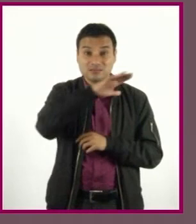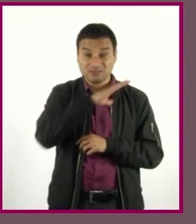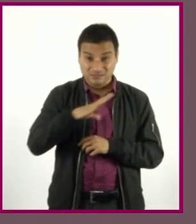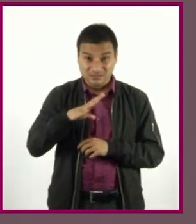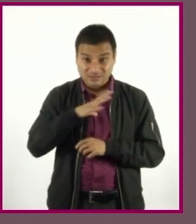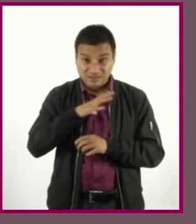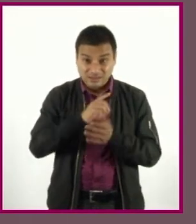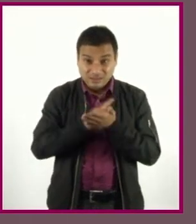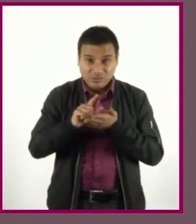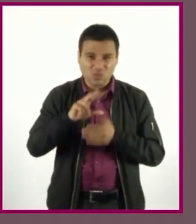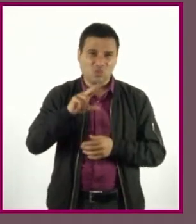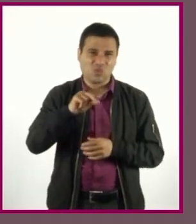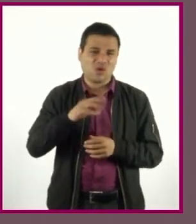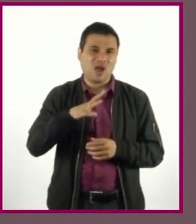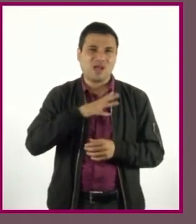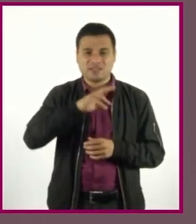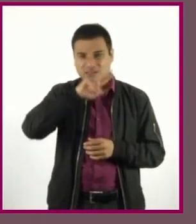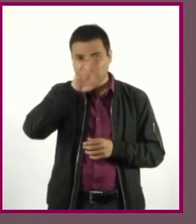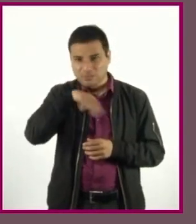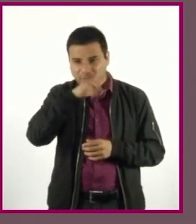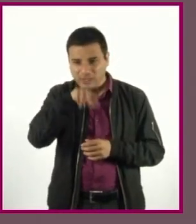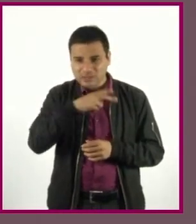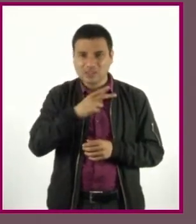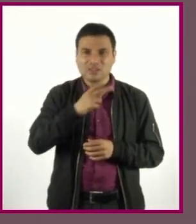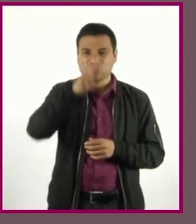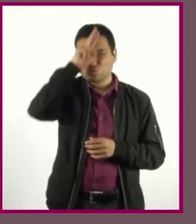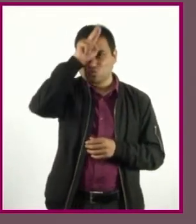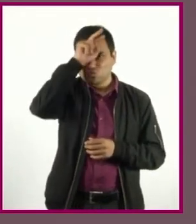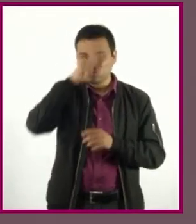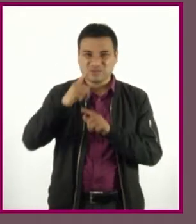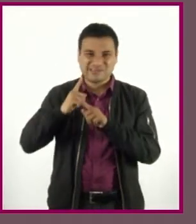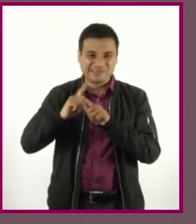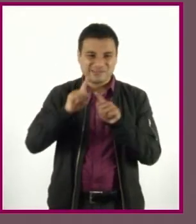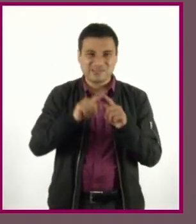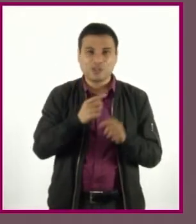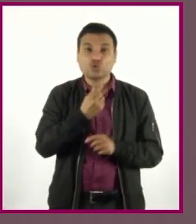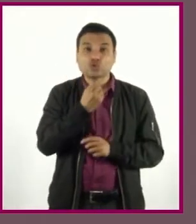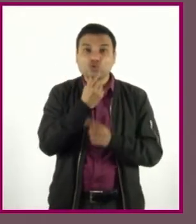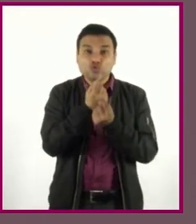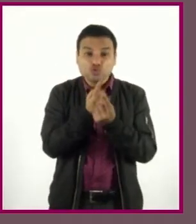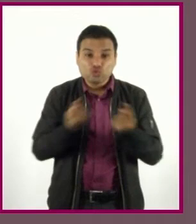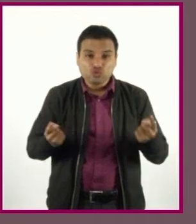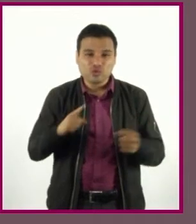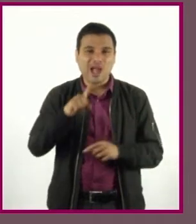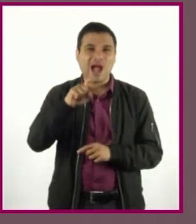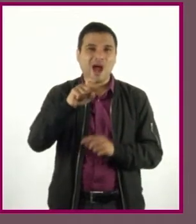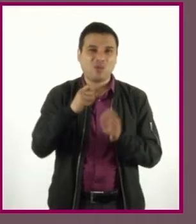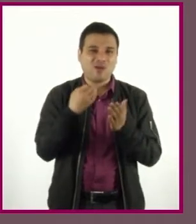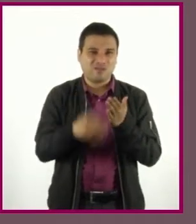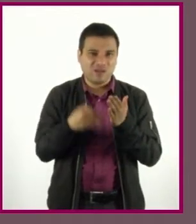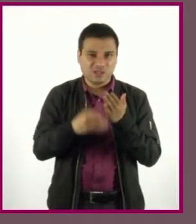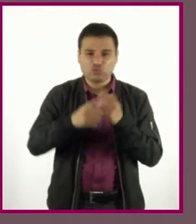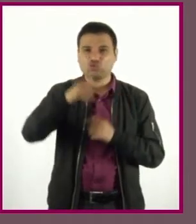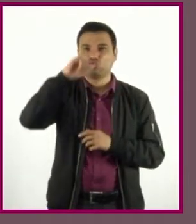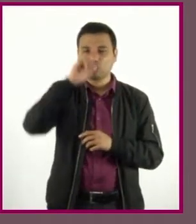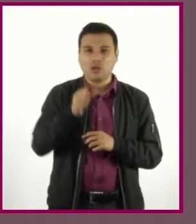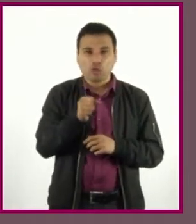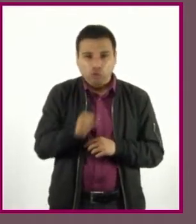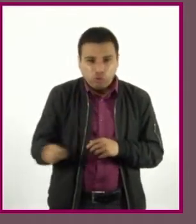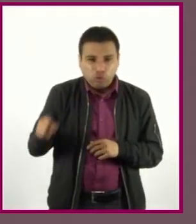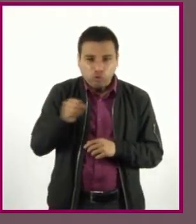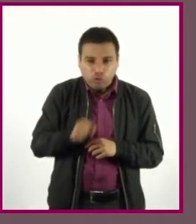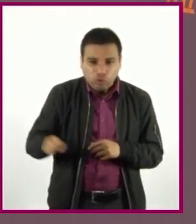higiénico. Hay serpientes e insectos. La mayoría de los niños están deshidratados y tienen diarrea y